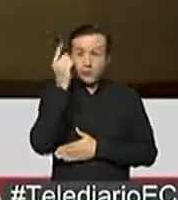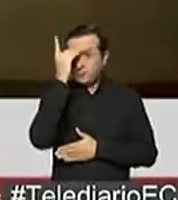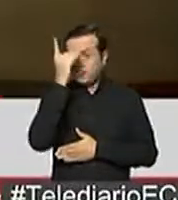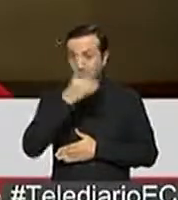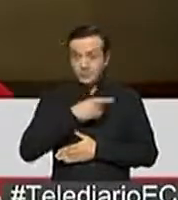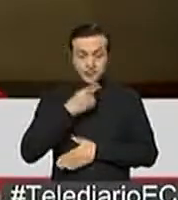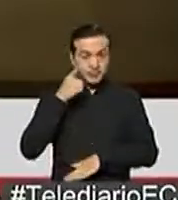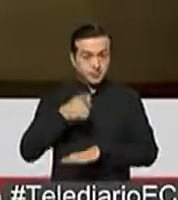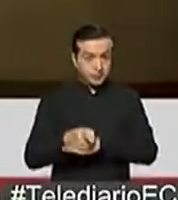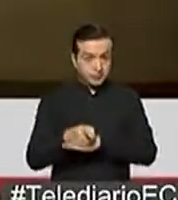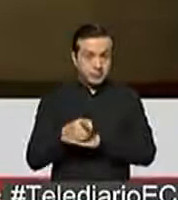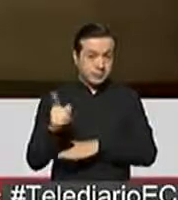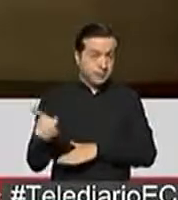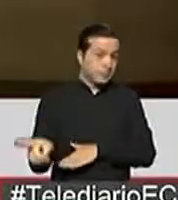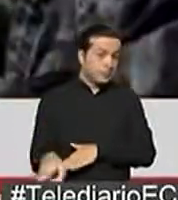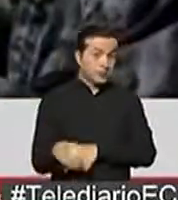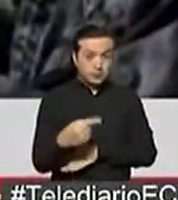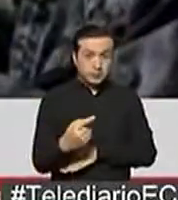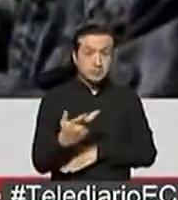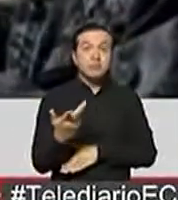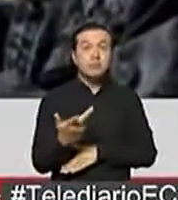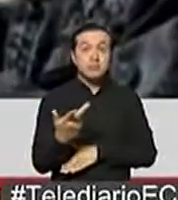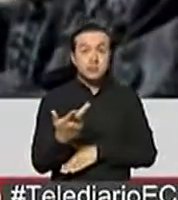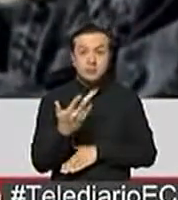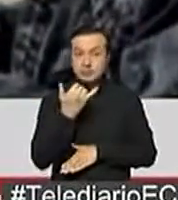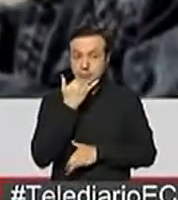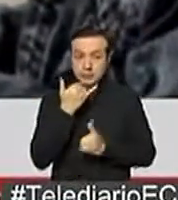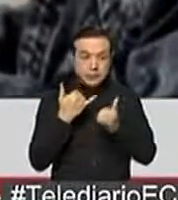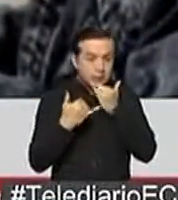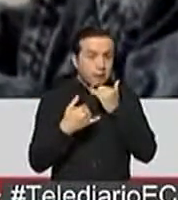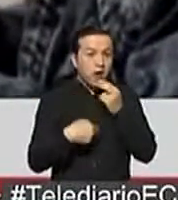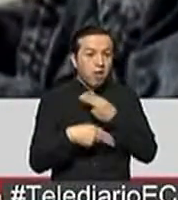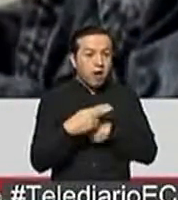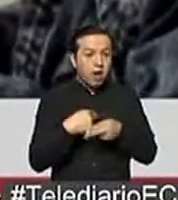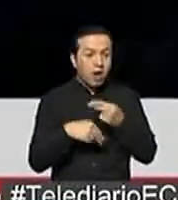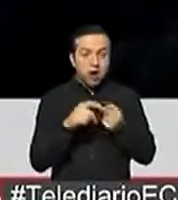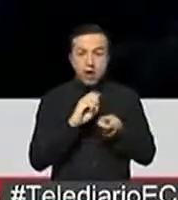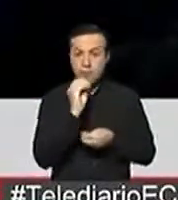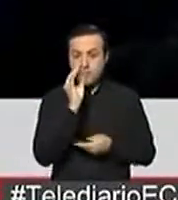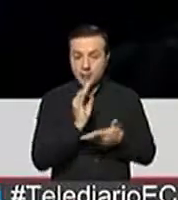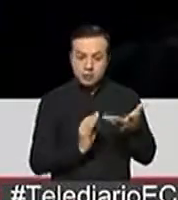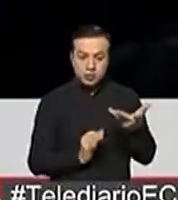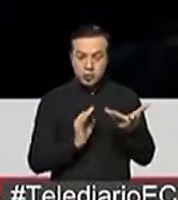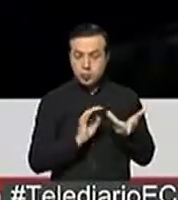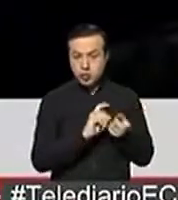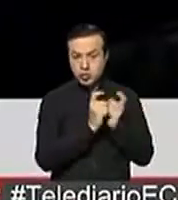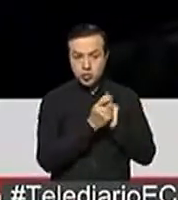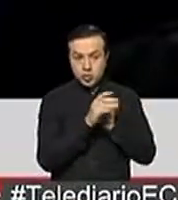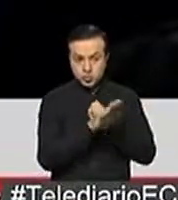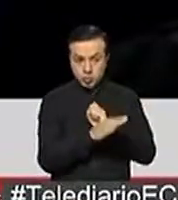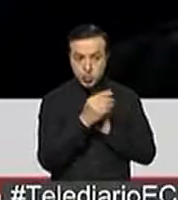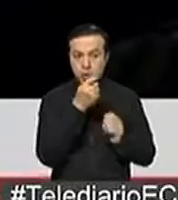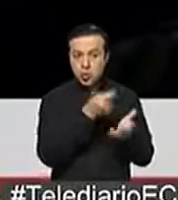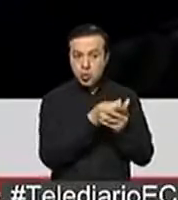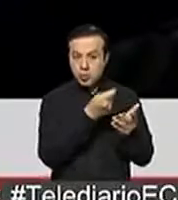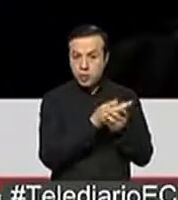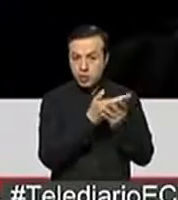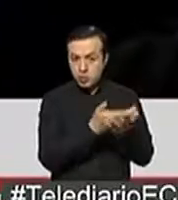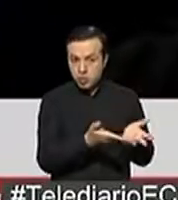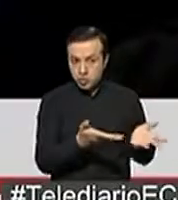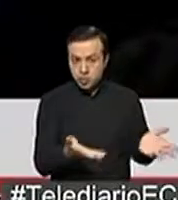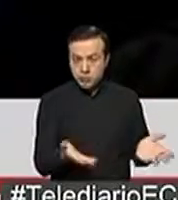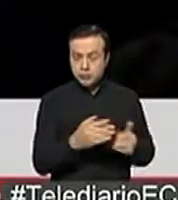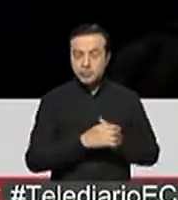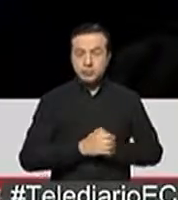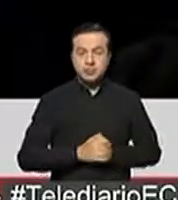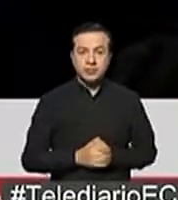resoluciones emitidas por el Ministerio de Finanzas, incurrió en peculado al modificar el presupuesto de Coopera para comprar acciones